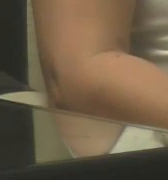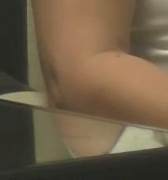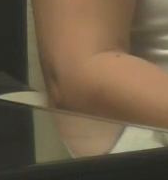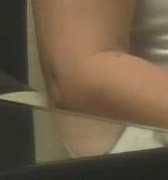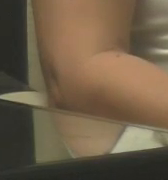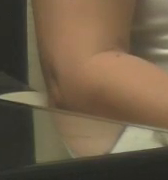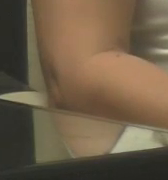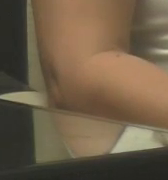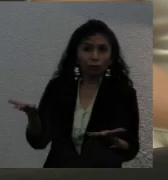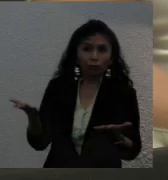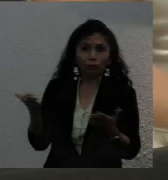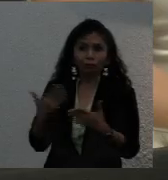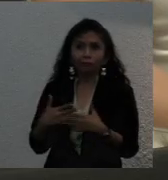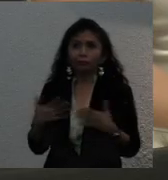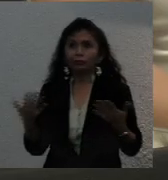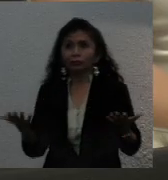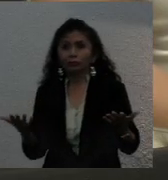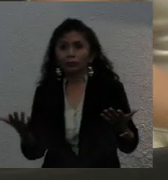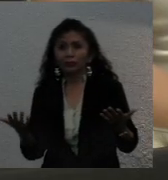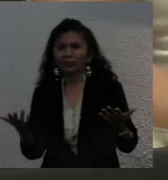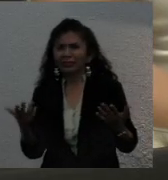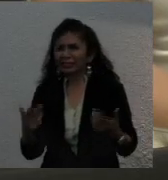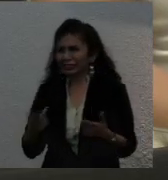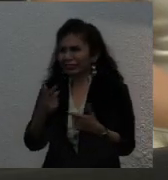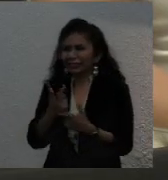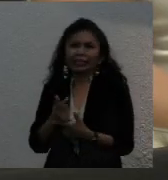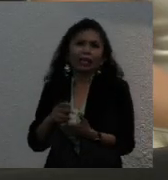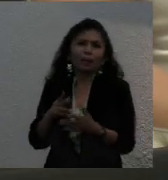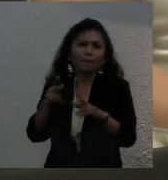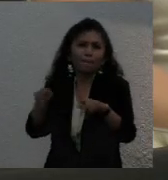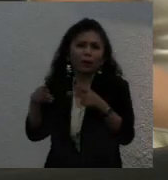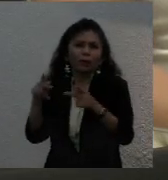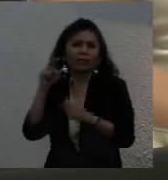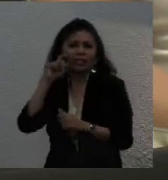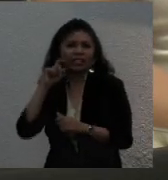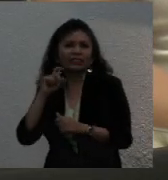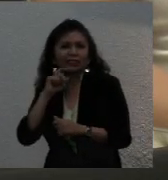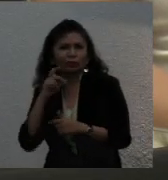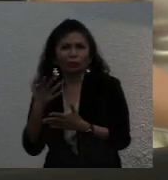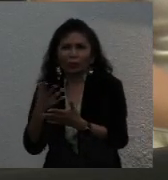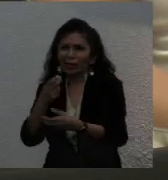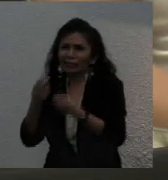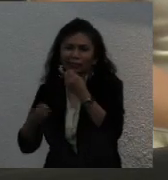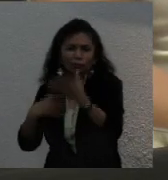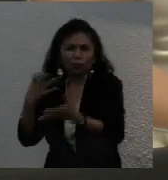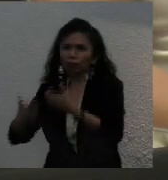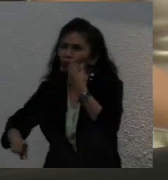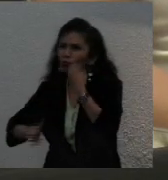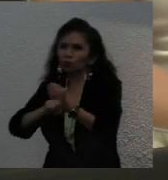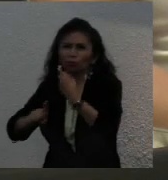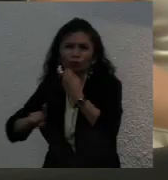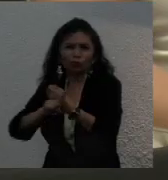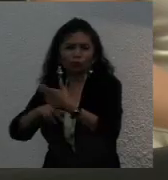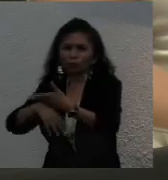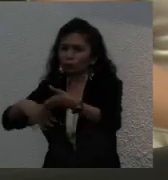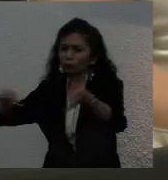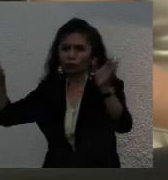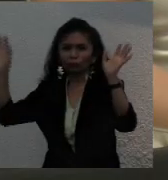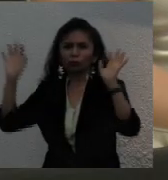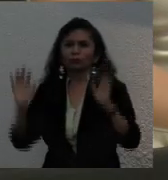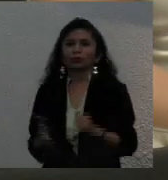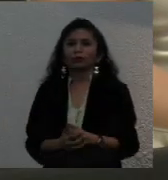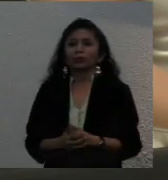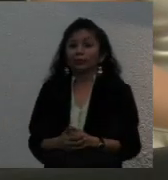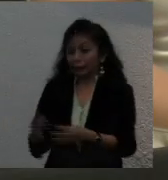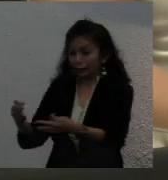que fue tristemente célebre por el comercio sexual en todo el mundo, con el caso Sucar Curi, o con estándares más bajos de certeza jurídica de